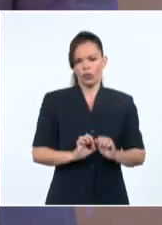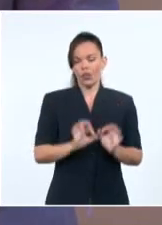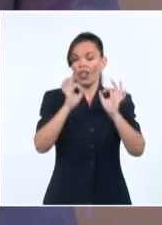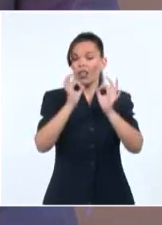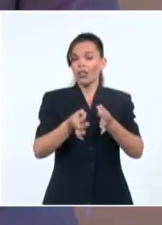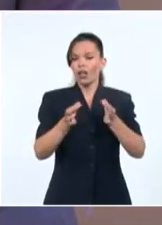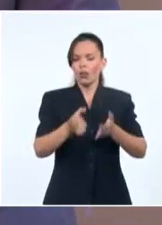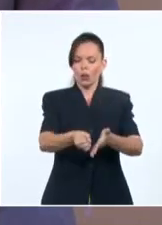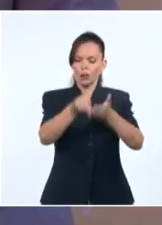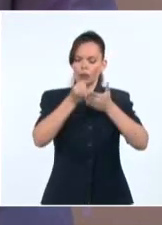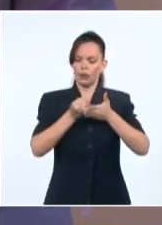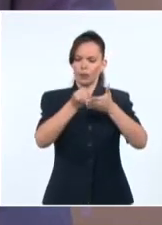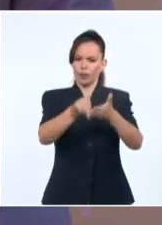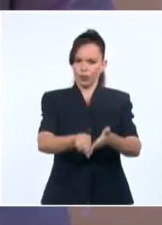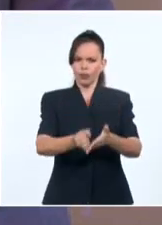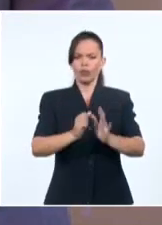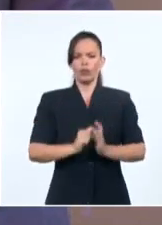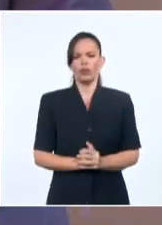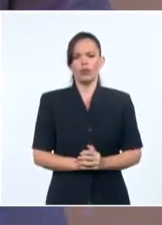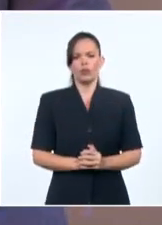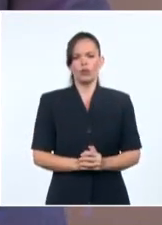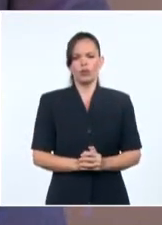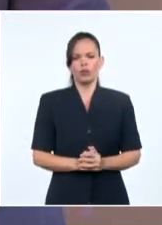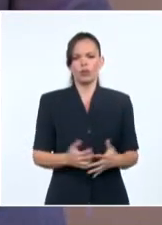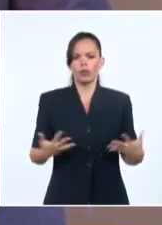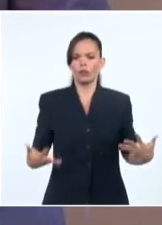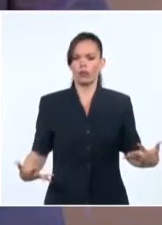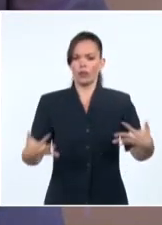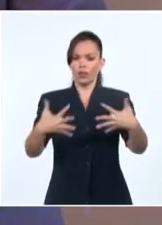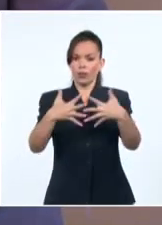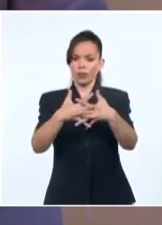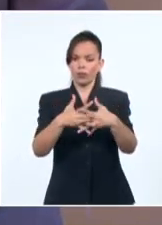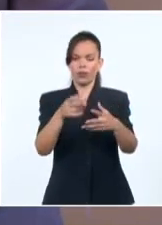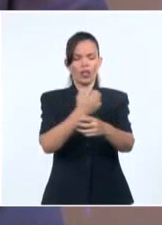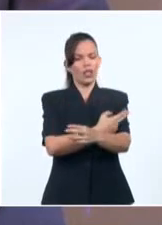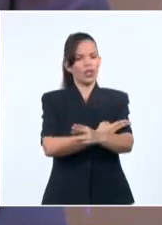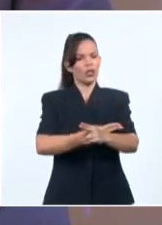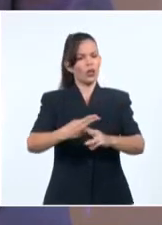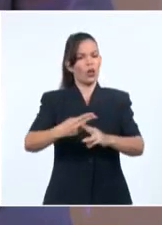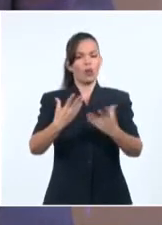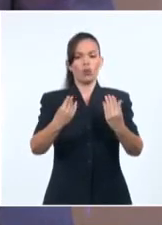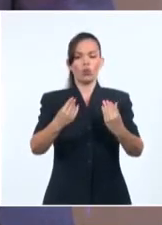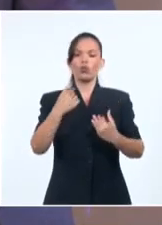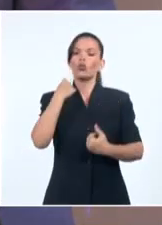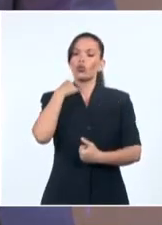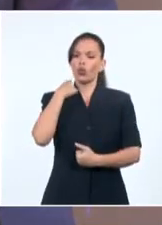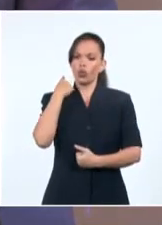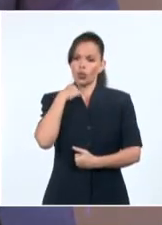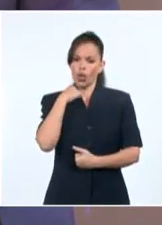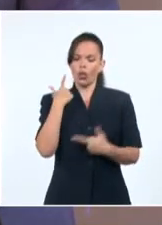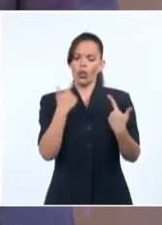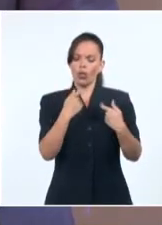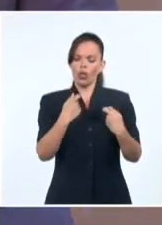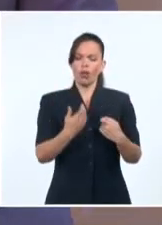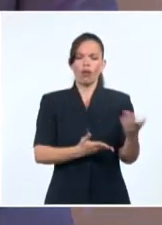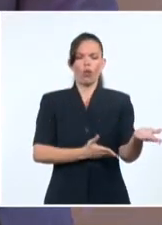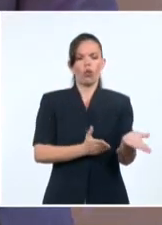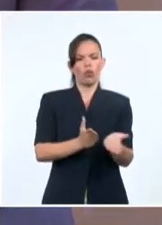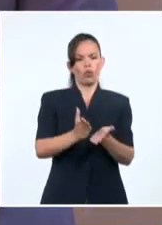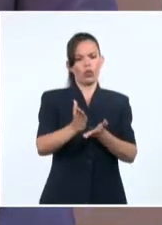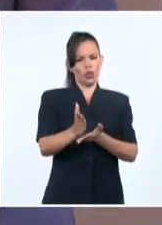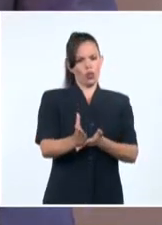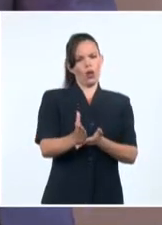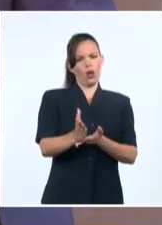y ayudado. Son relaciones históricas y de hermandad que debemos cultivar,